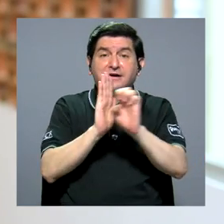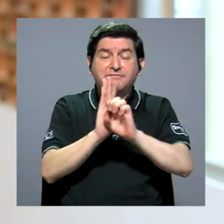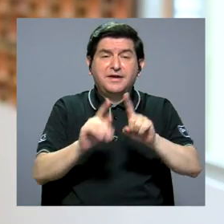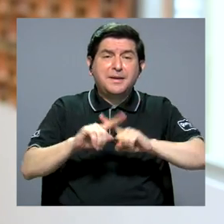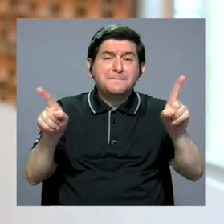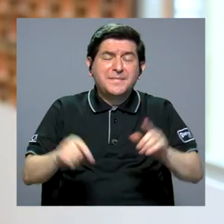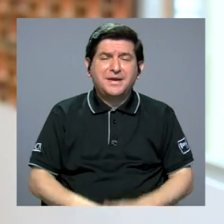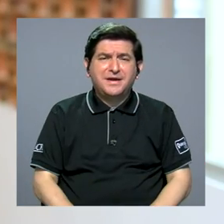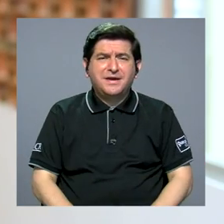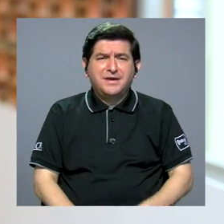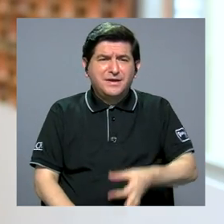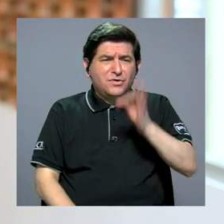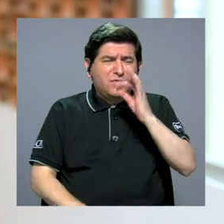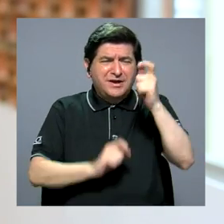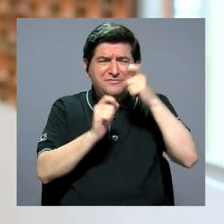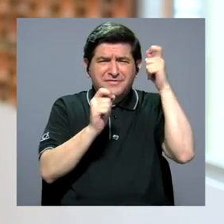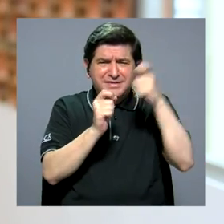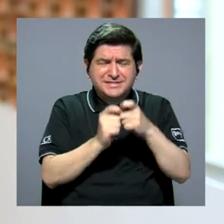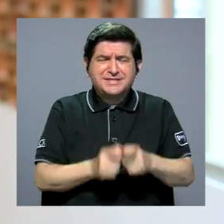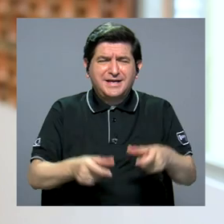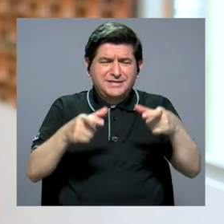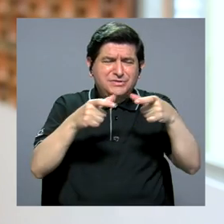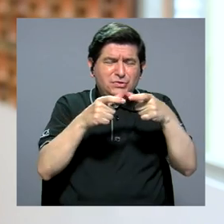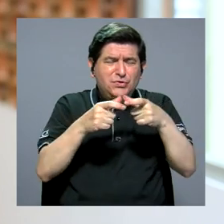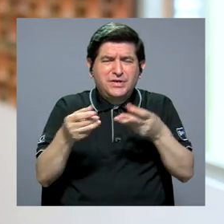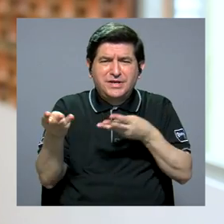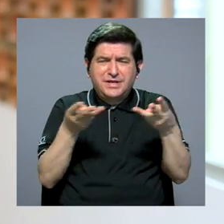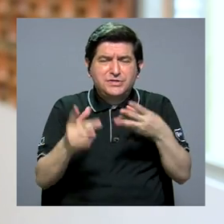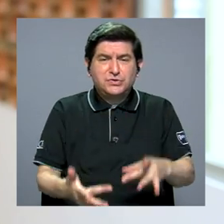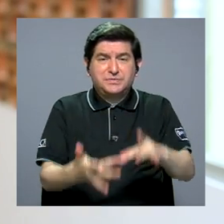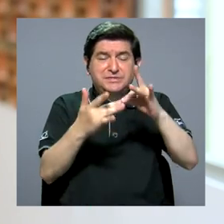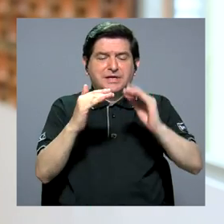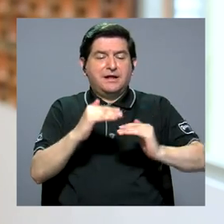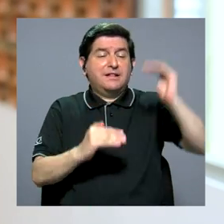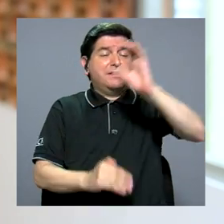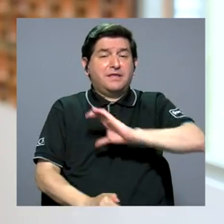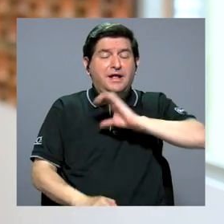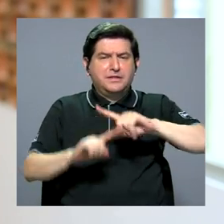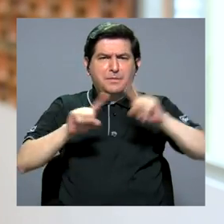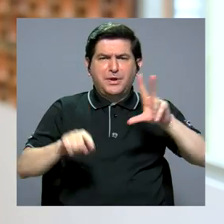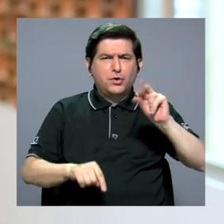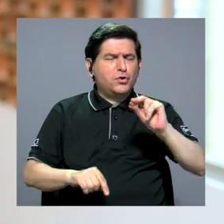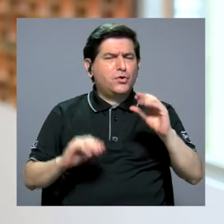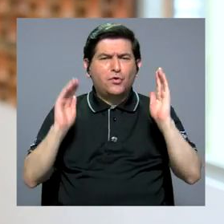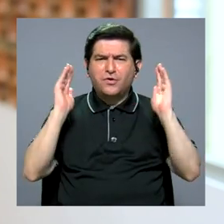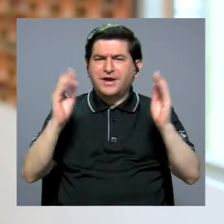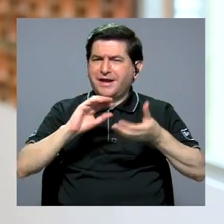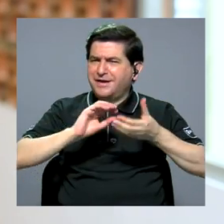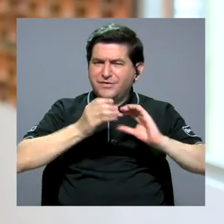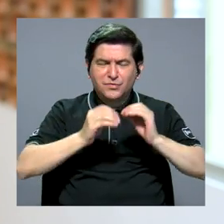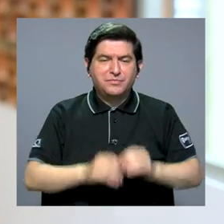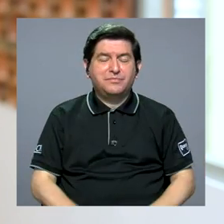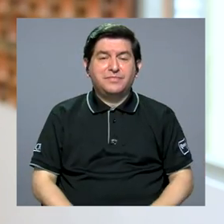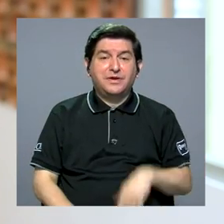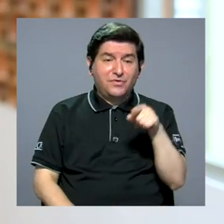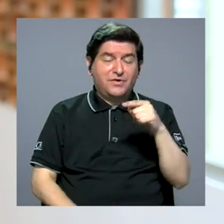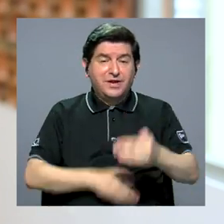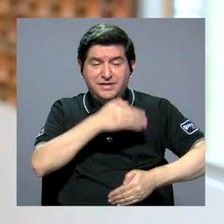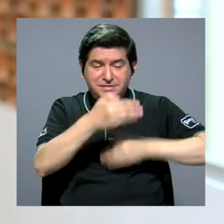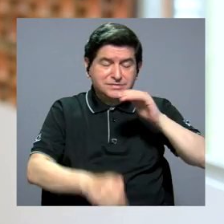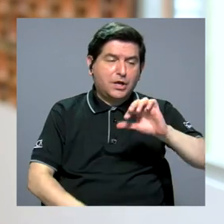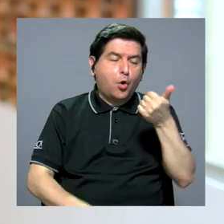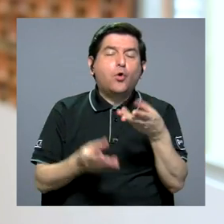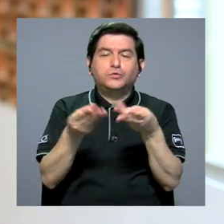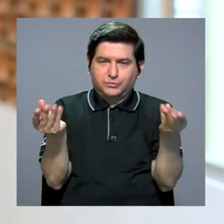bueno, pero ese café está específico para nichos de mercado particulares de alta calidad, pero no de gran volumen. Y esa es la dinámica que